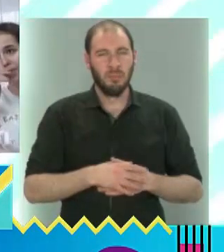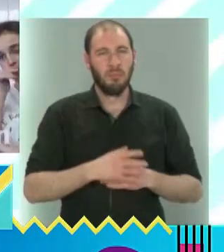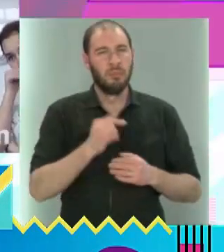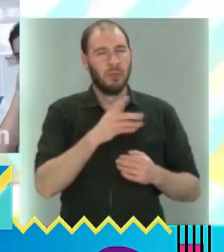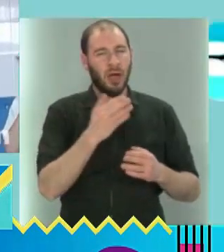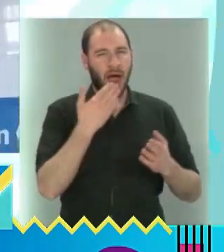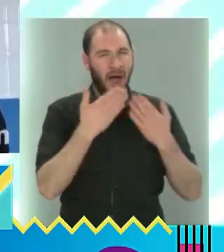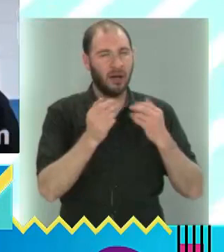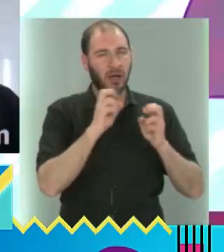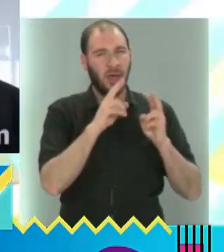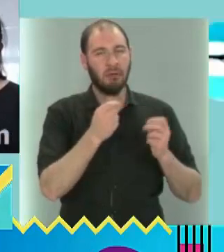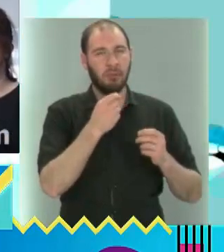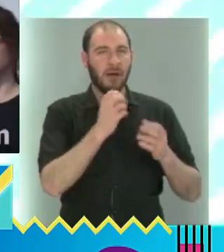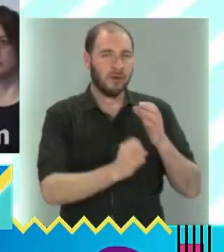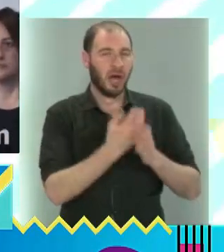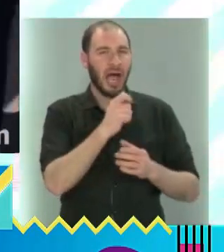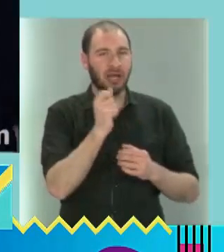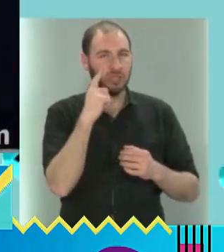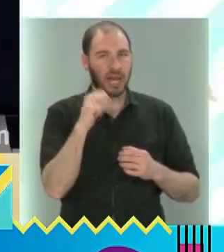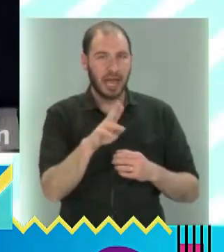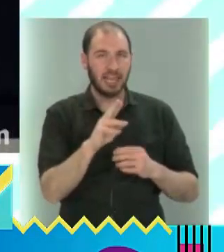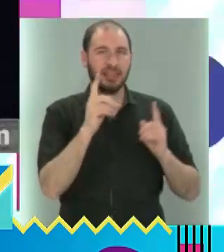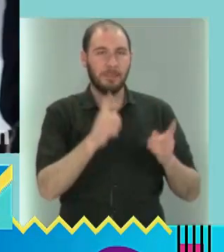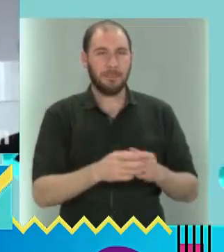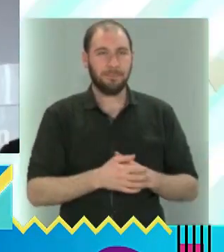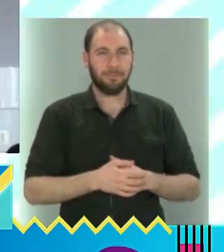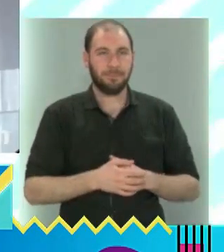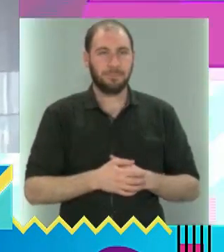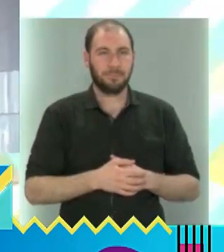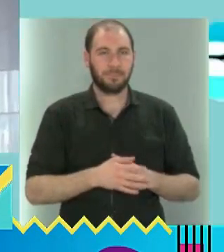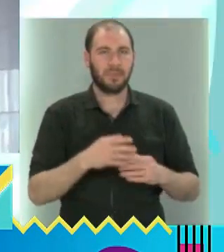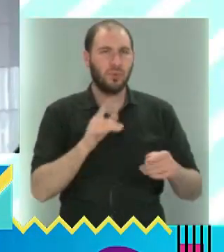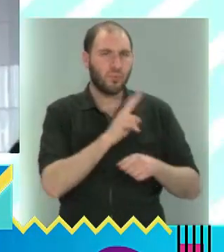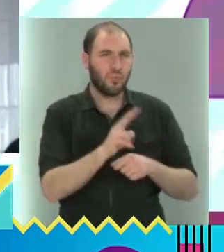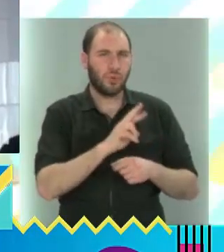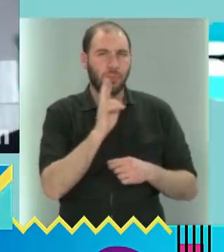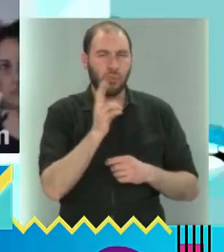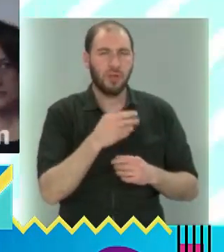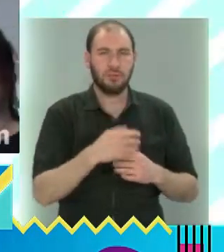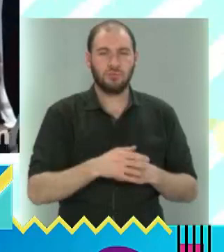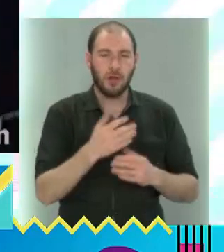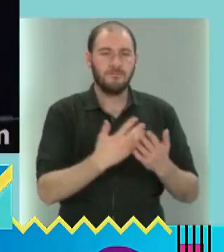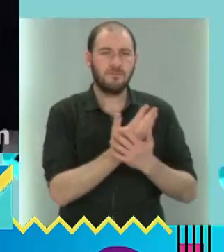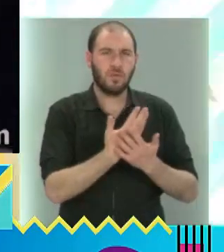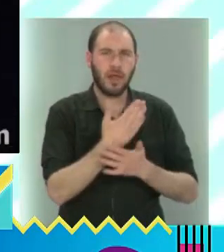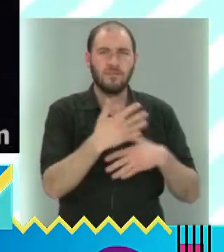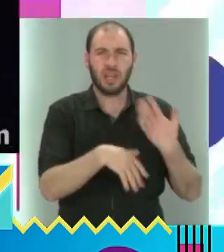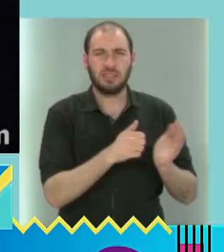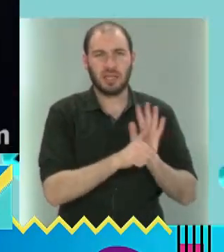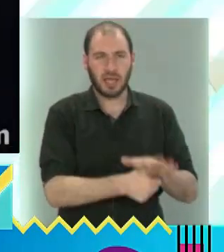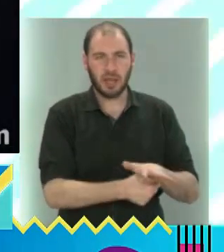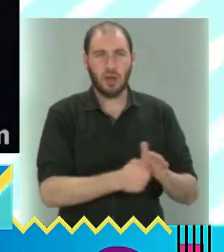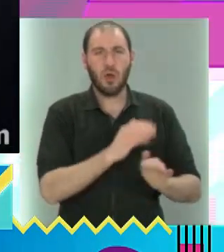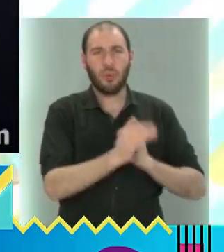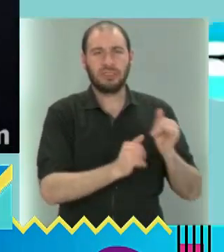hablando de la Fundación Accionar, ¿no? Y de la protección a mujeres que han sufrido violencia de género, se habla